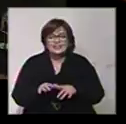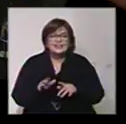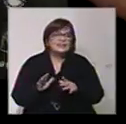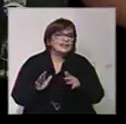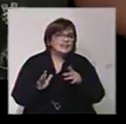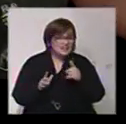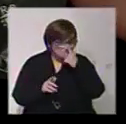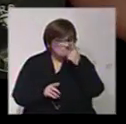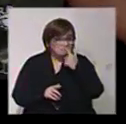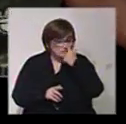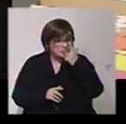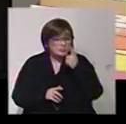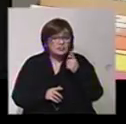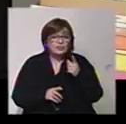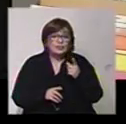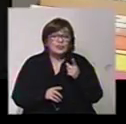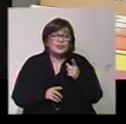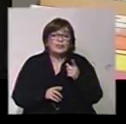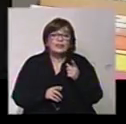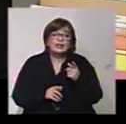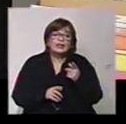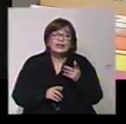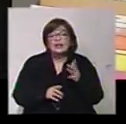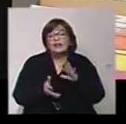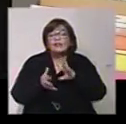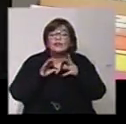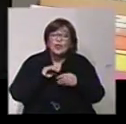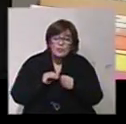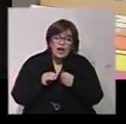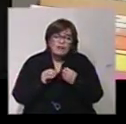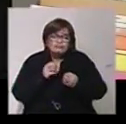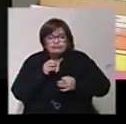muy interesante. Pudo como de alguna manera describir